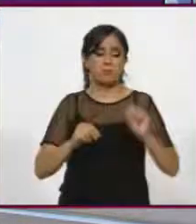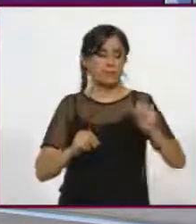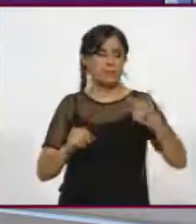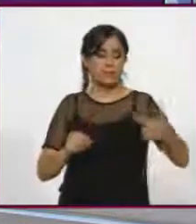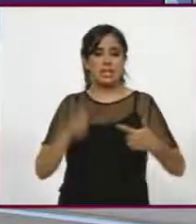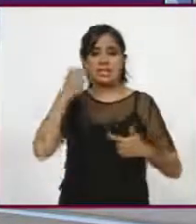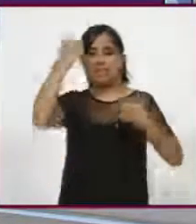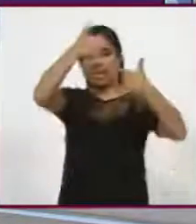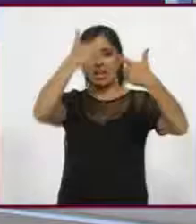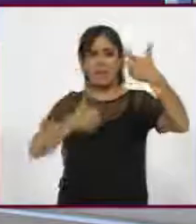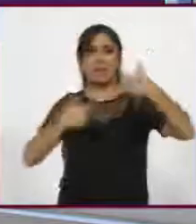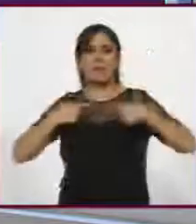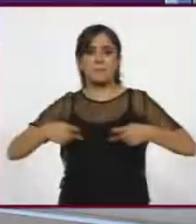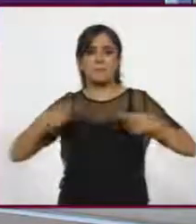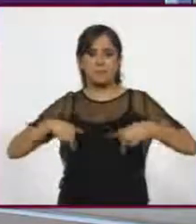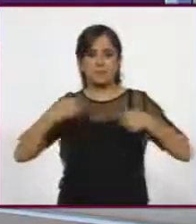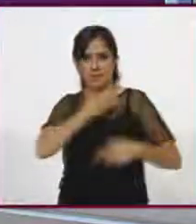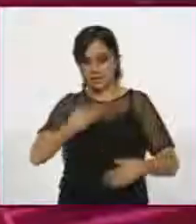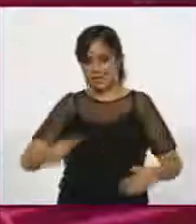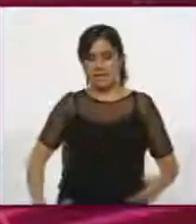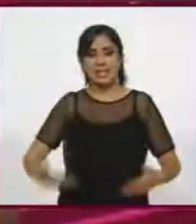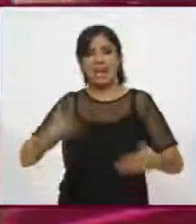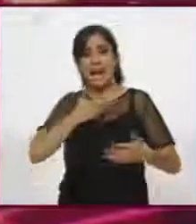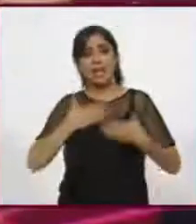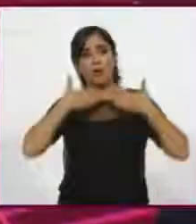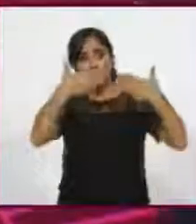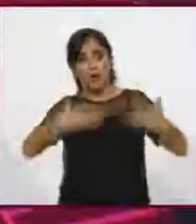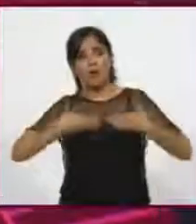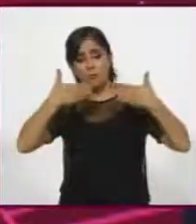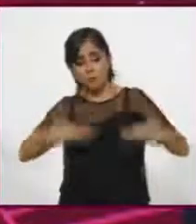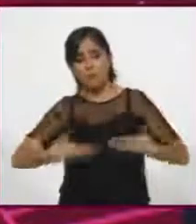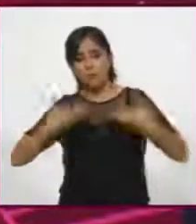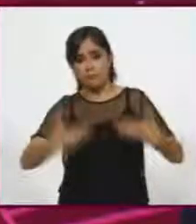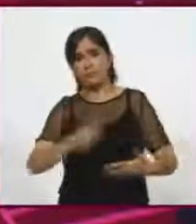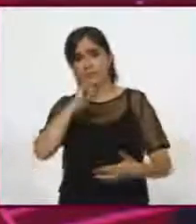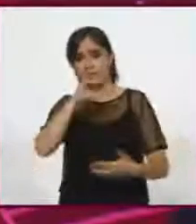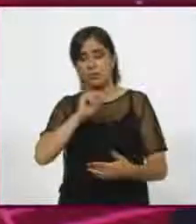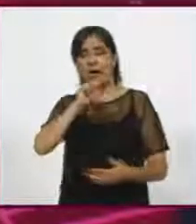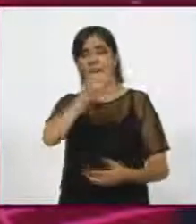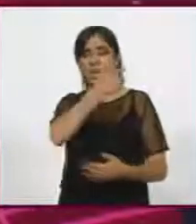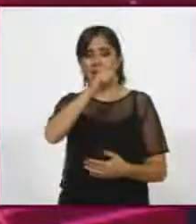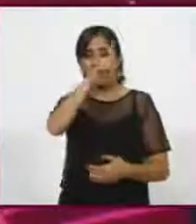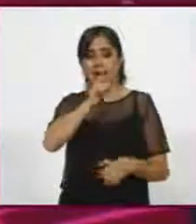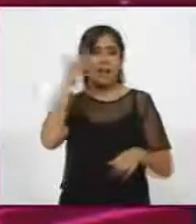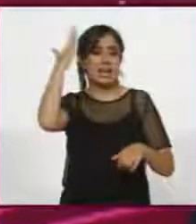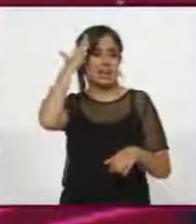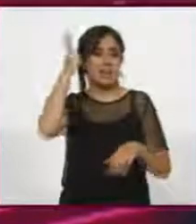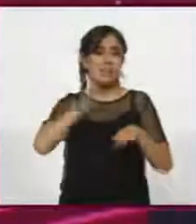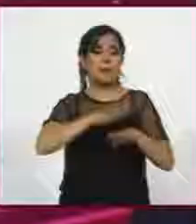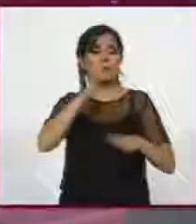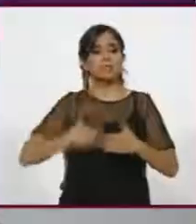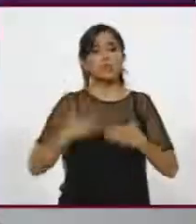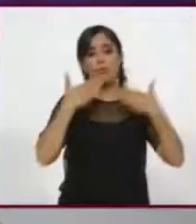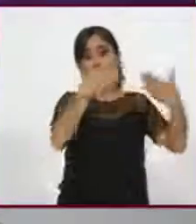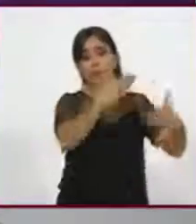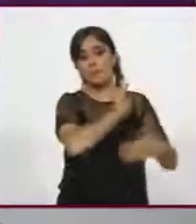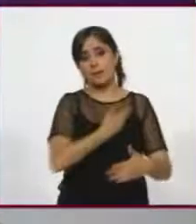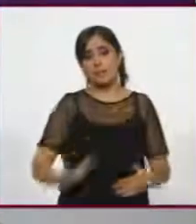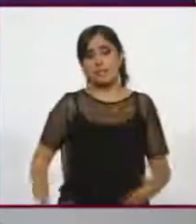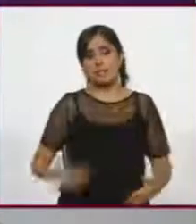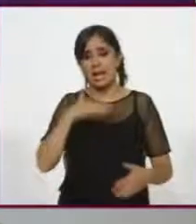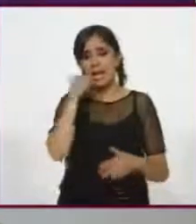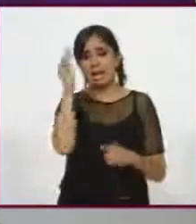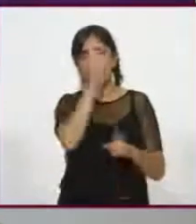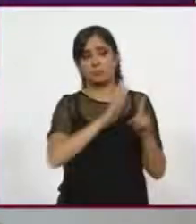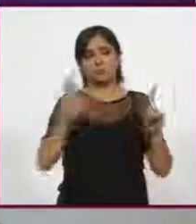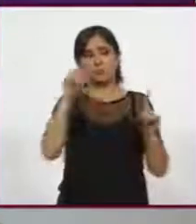es decir, no somos nosotros. No, nada más. Y bueno, pues ahí se confirma que Angela Merkel pues es la líder más. Así es la más